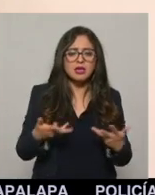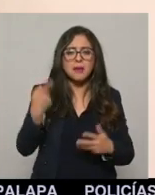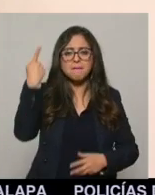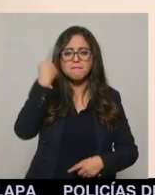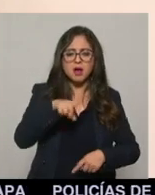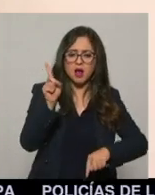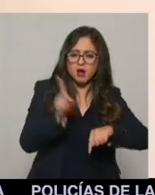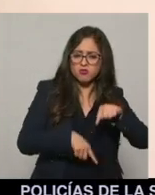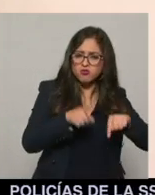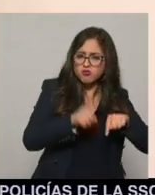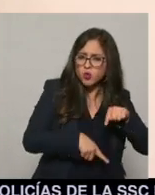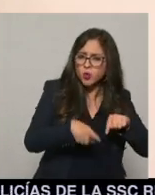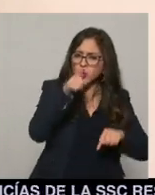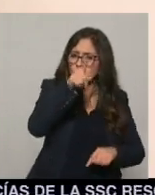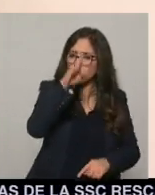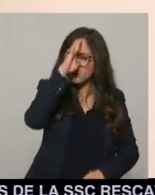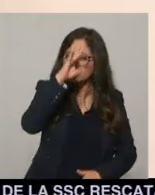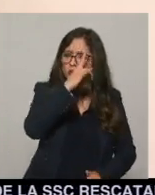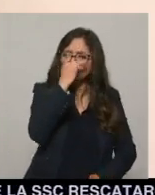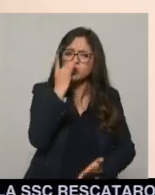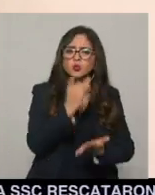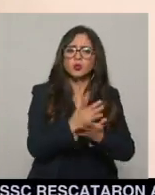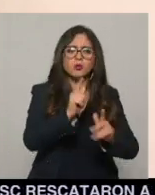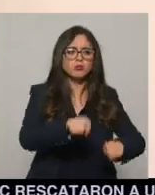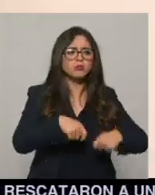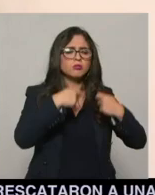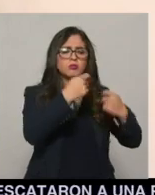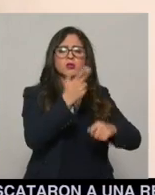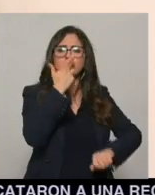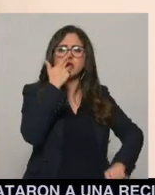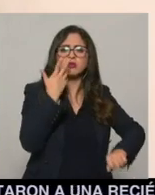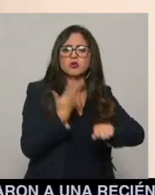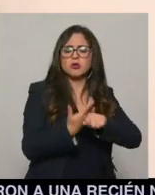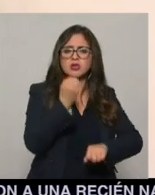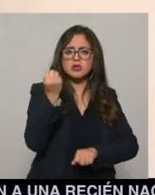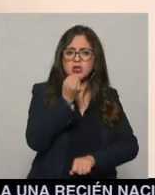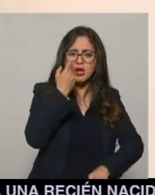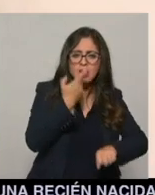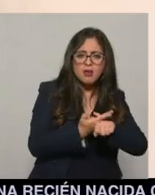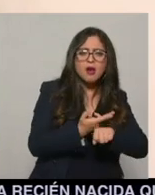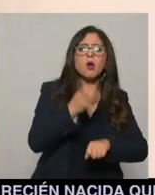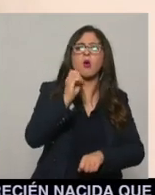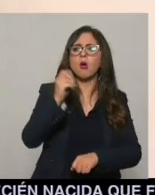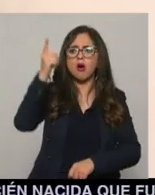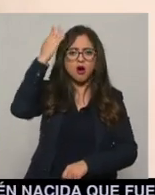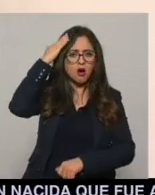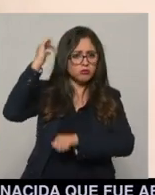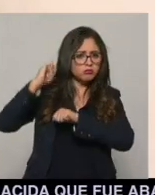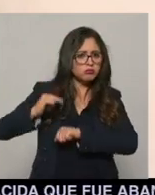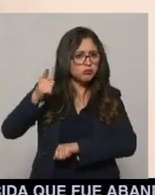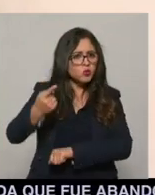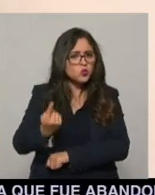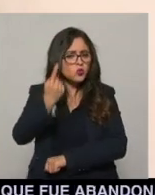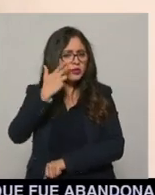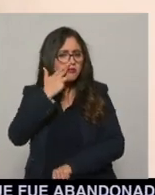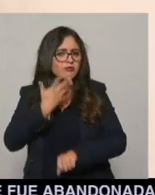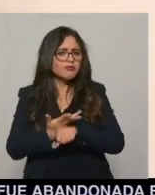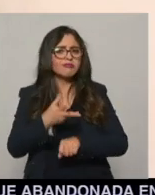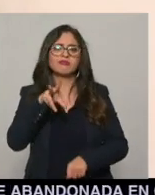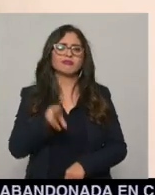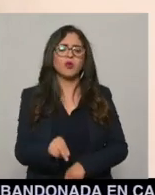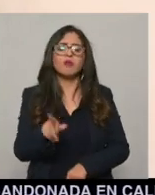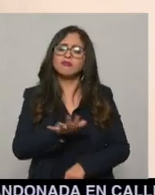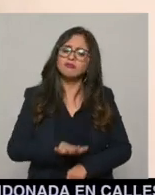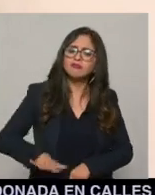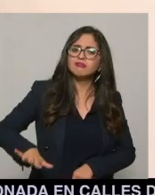No solamente dejemos en manos del secretario ni de las autoridades. La población tiene que